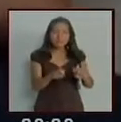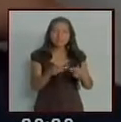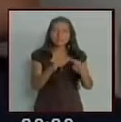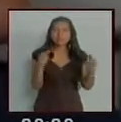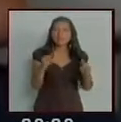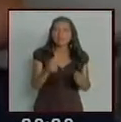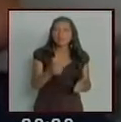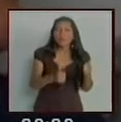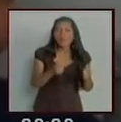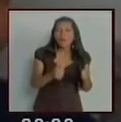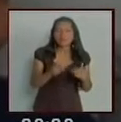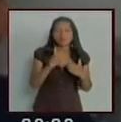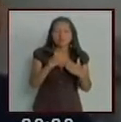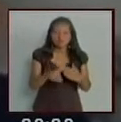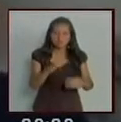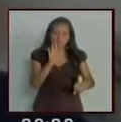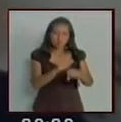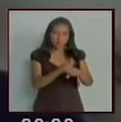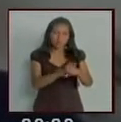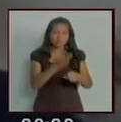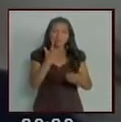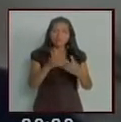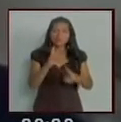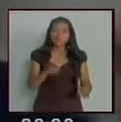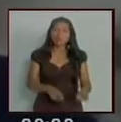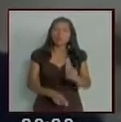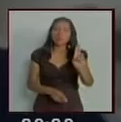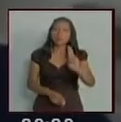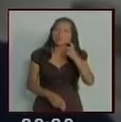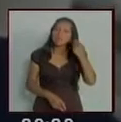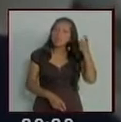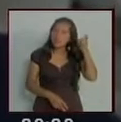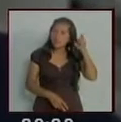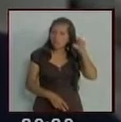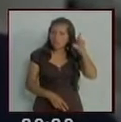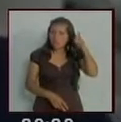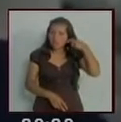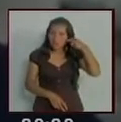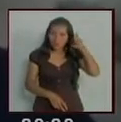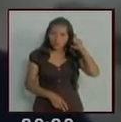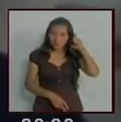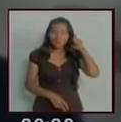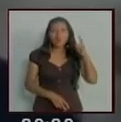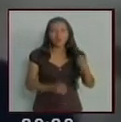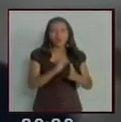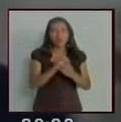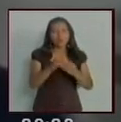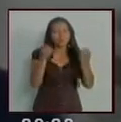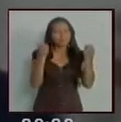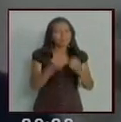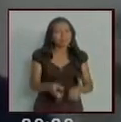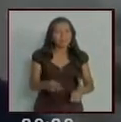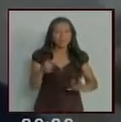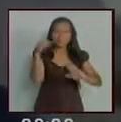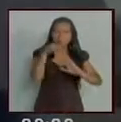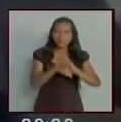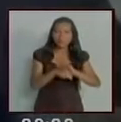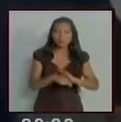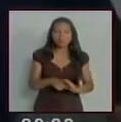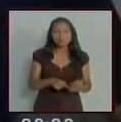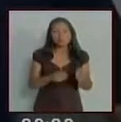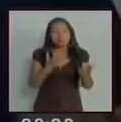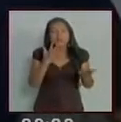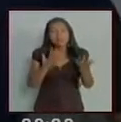una solución, ¿no? Sugeriremos el uso de los audífonos, o de pronto, si es una pérdida muy profunda, tal vez llegar a lo que son